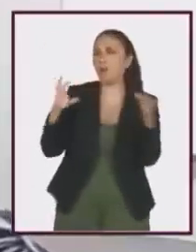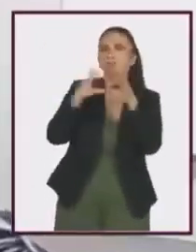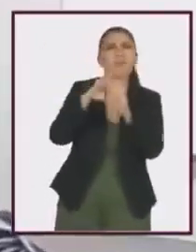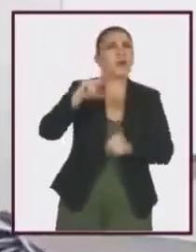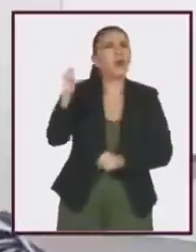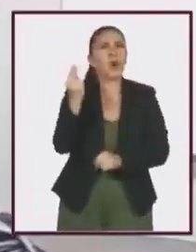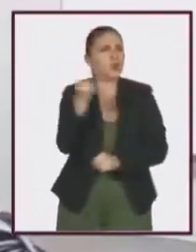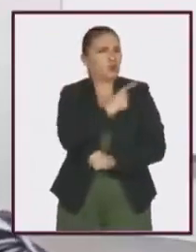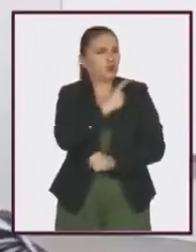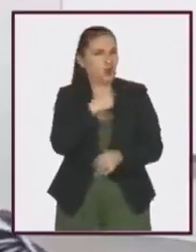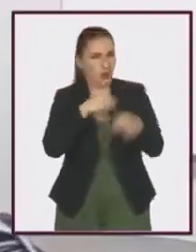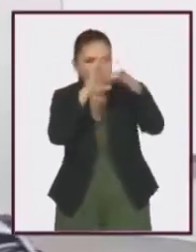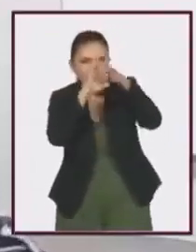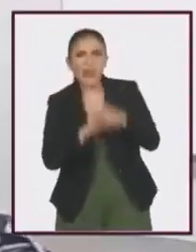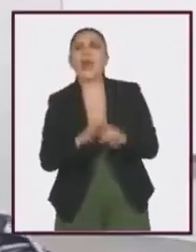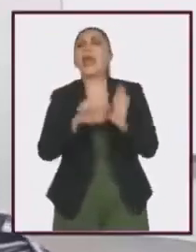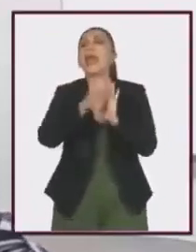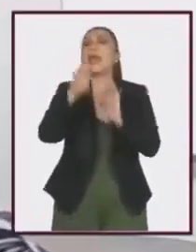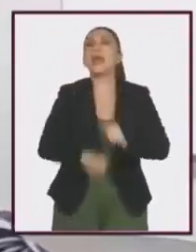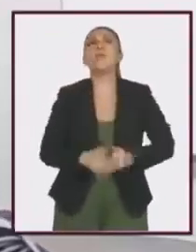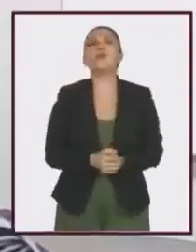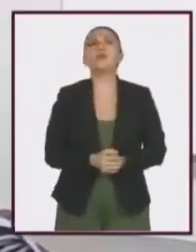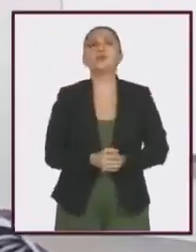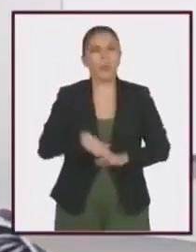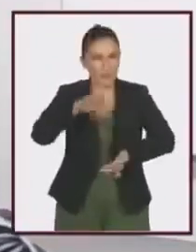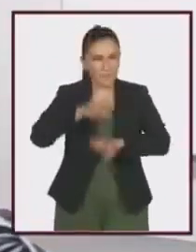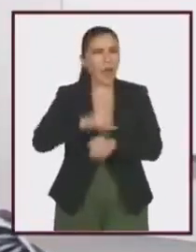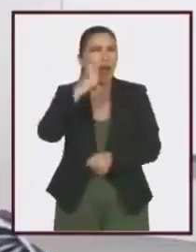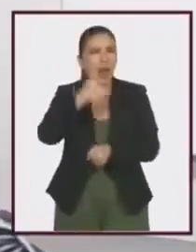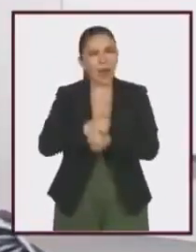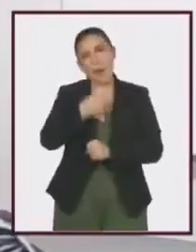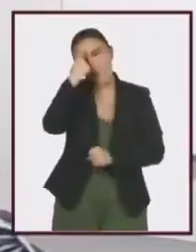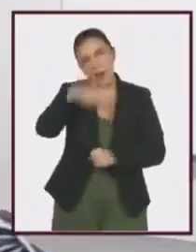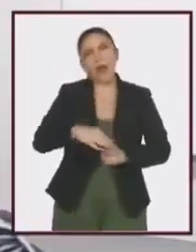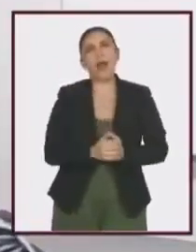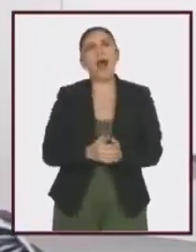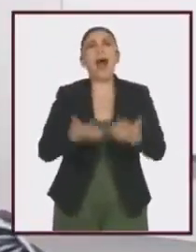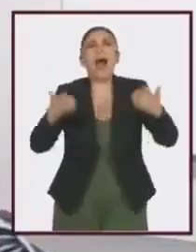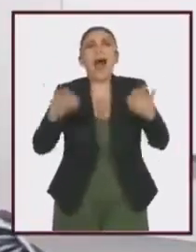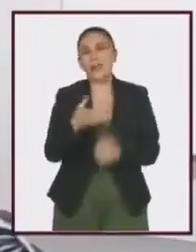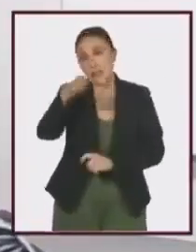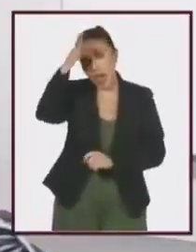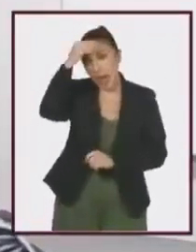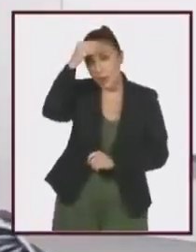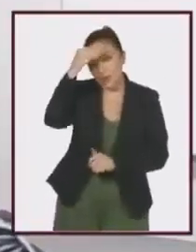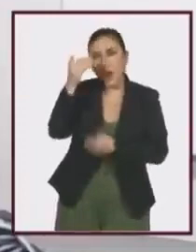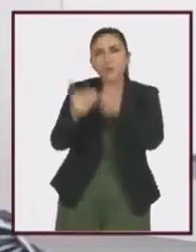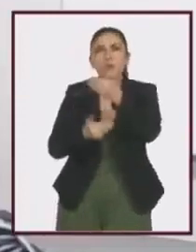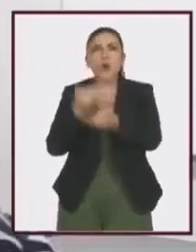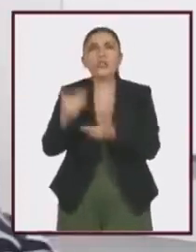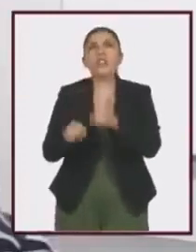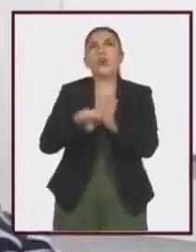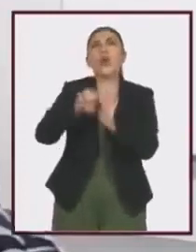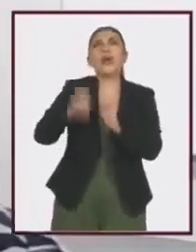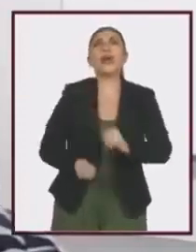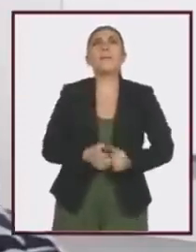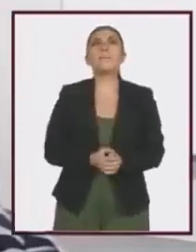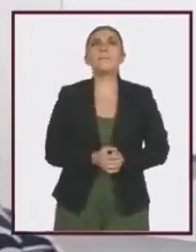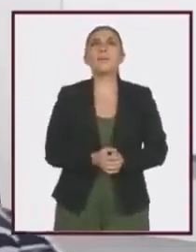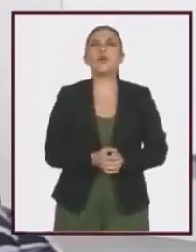Y por ejemplo, en el caso, sobre todo de la adquisición de los procesos de, por ejemplo,